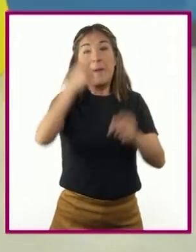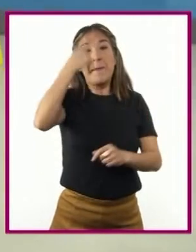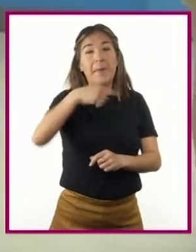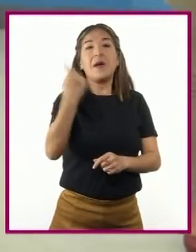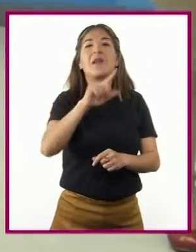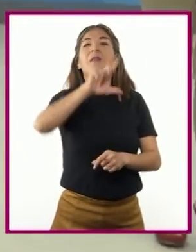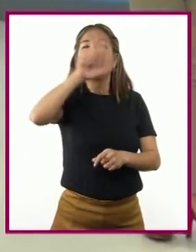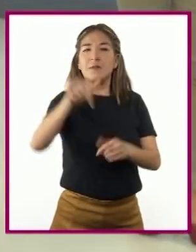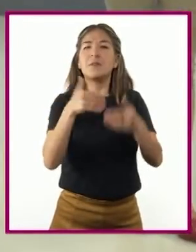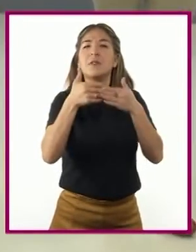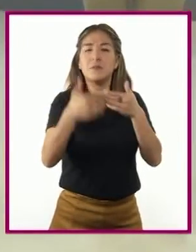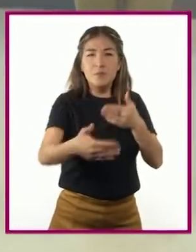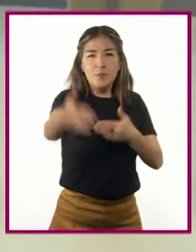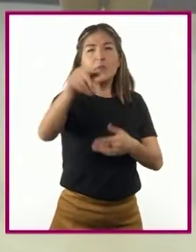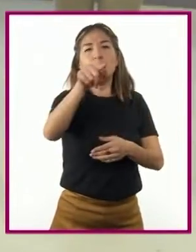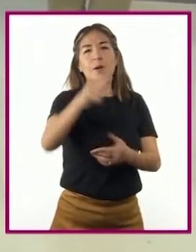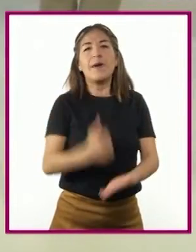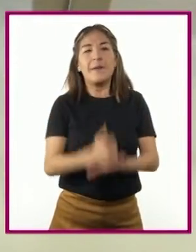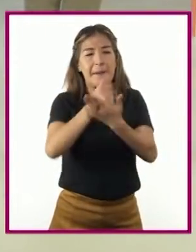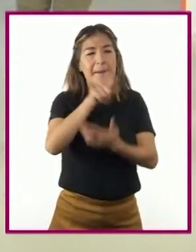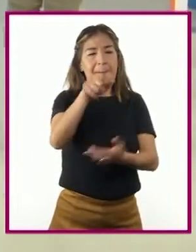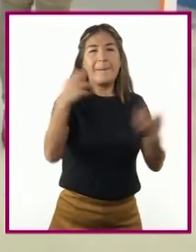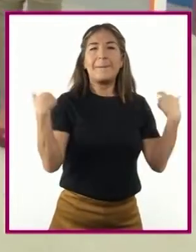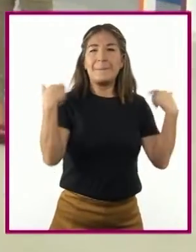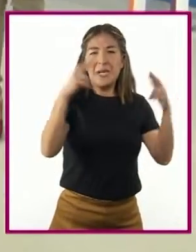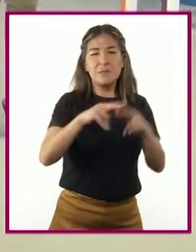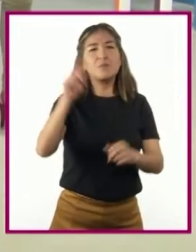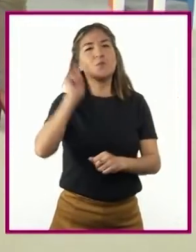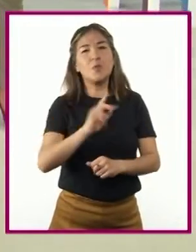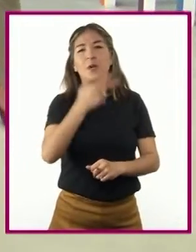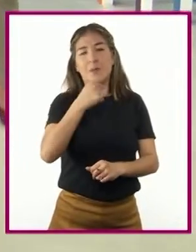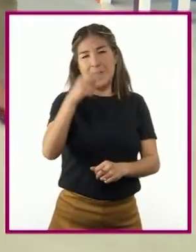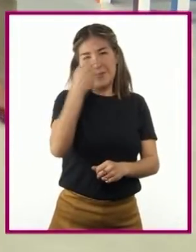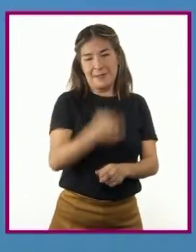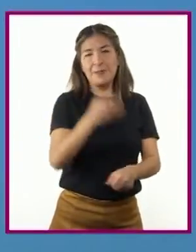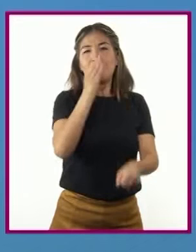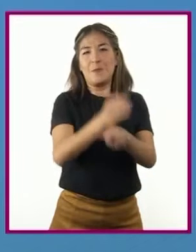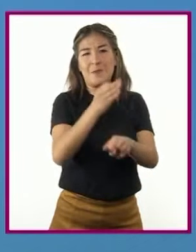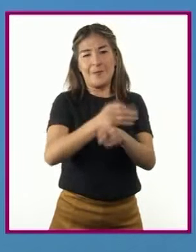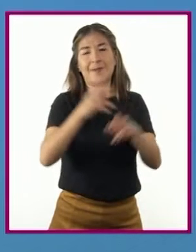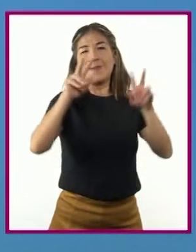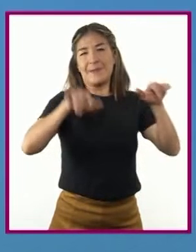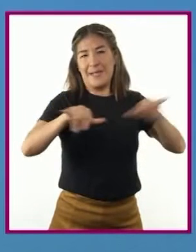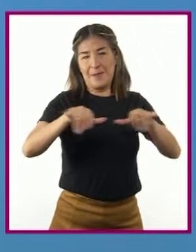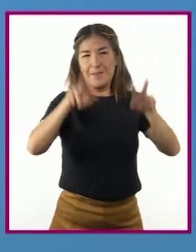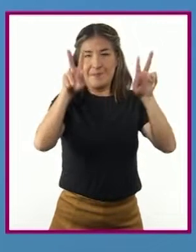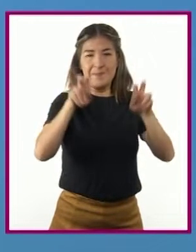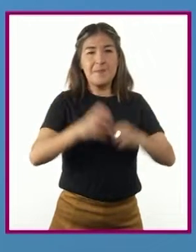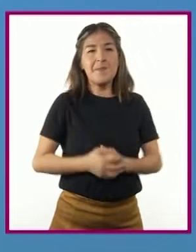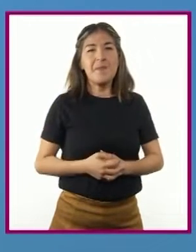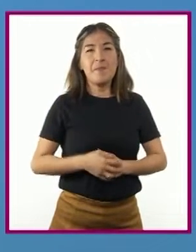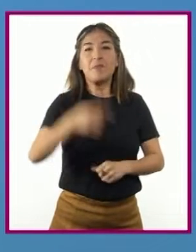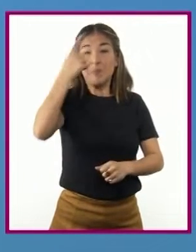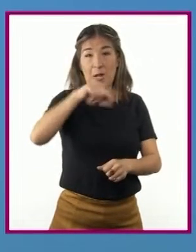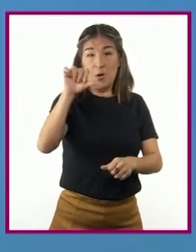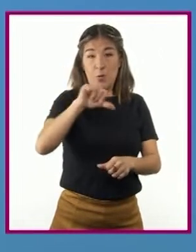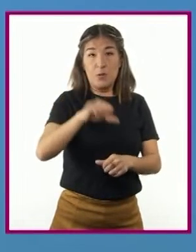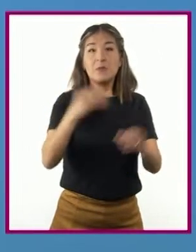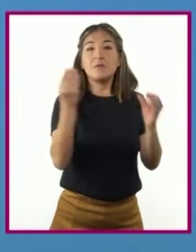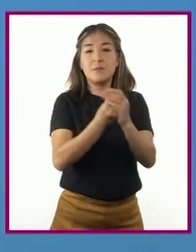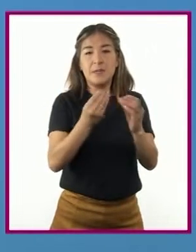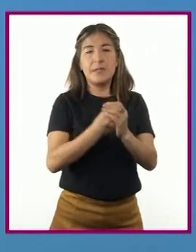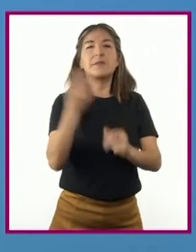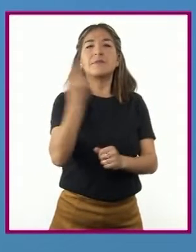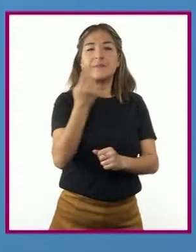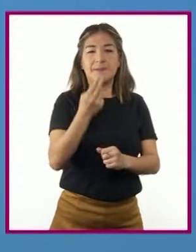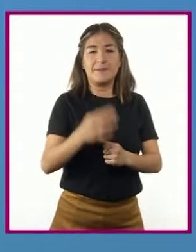posteriormente se puedan aclarar con la ayuda de sus maestras o maestros de la asignatura. Para el desarrollo de esta sesión